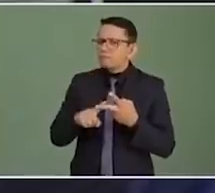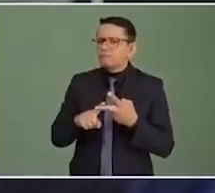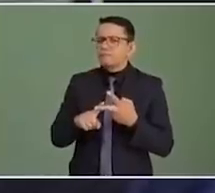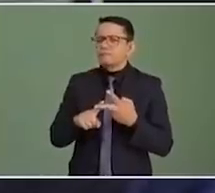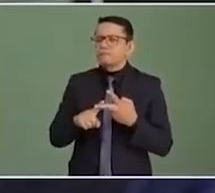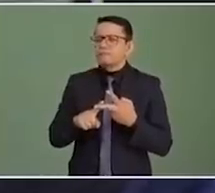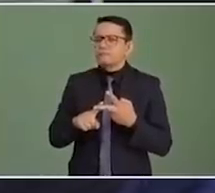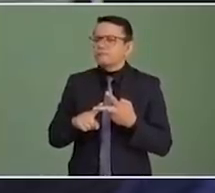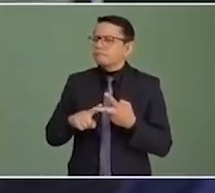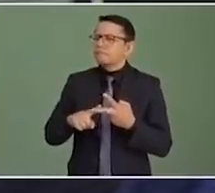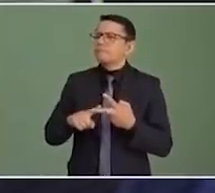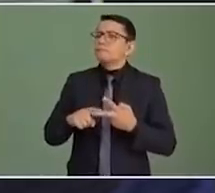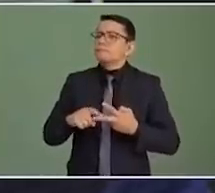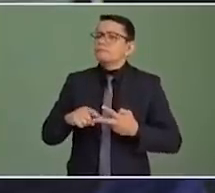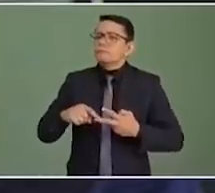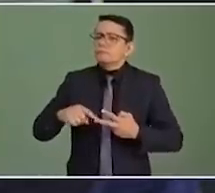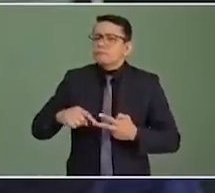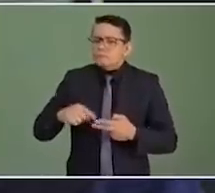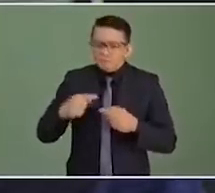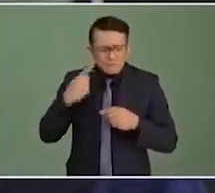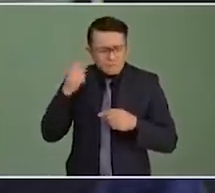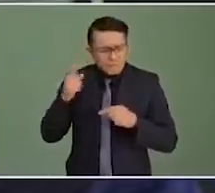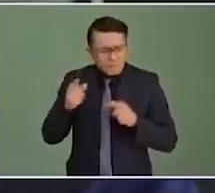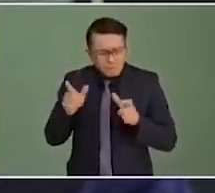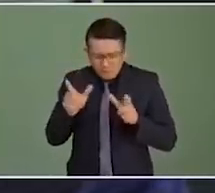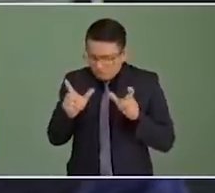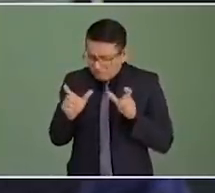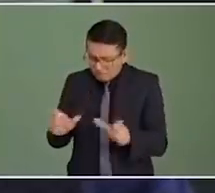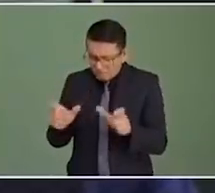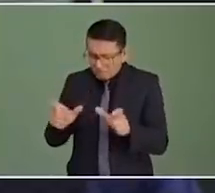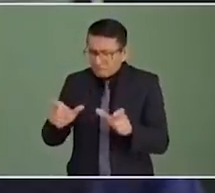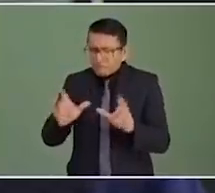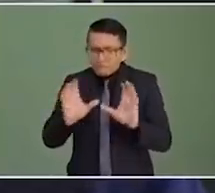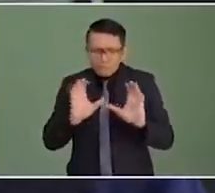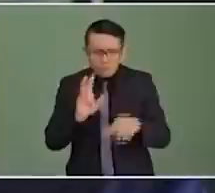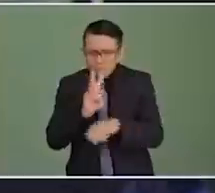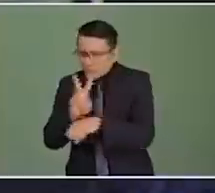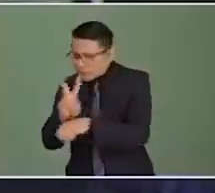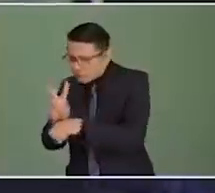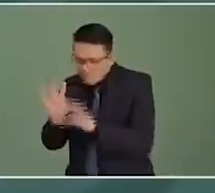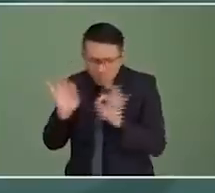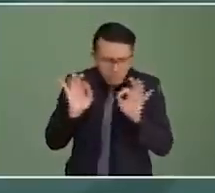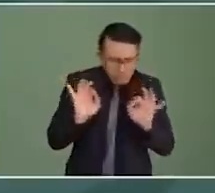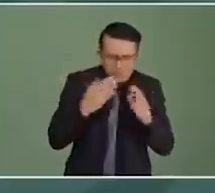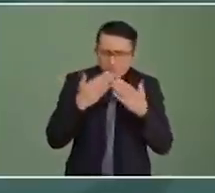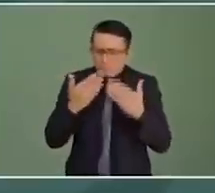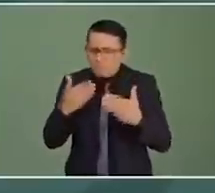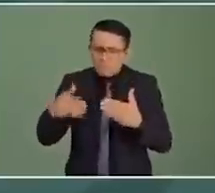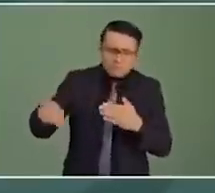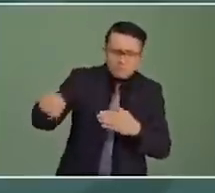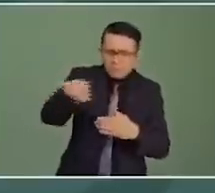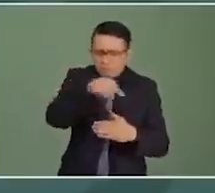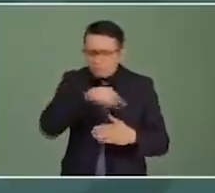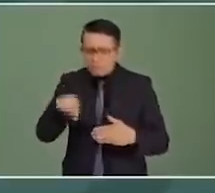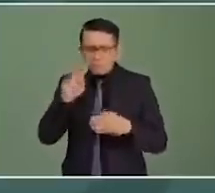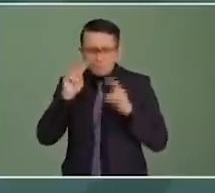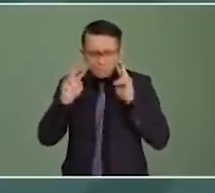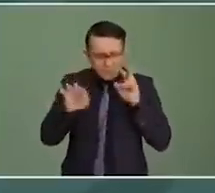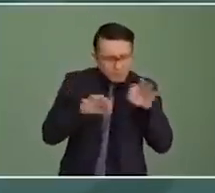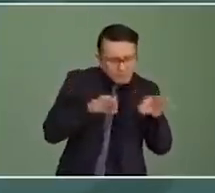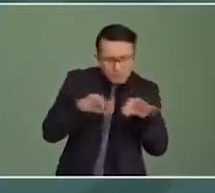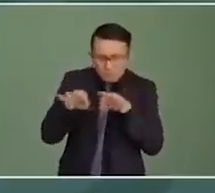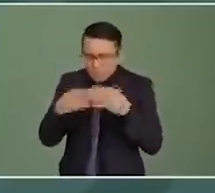elementos para garantizar la seguridad pública pero ya estamos trabajando con